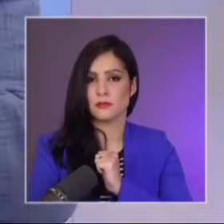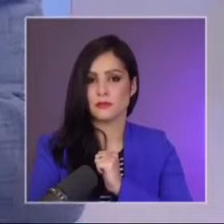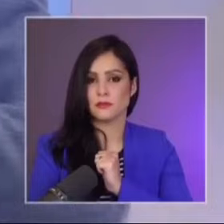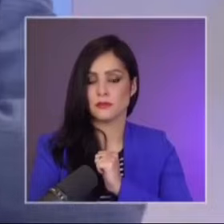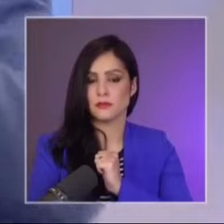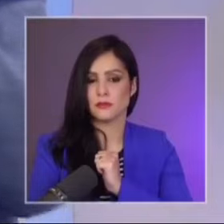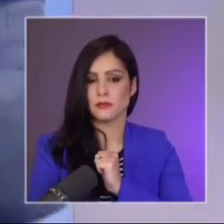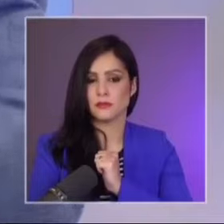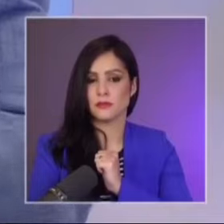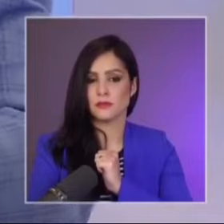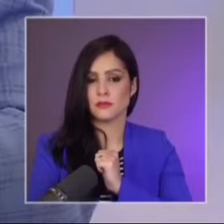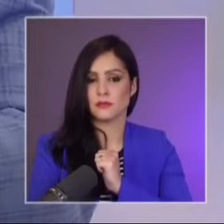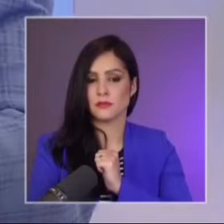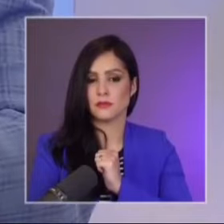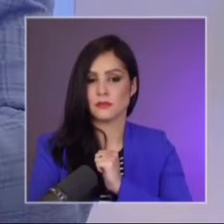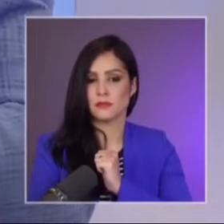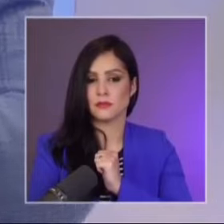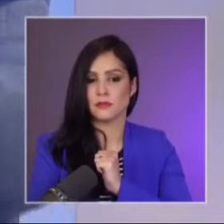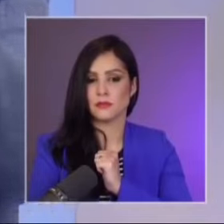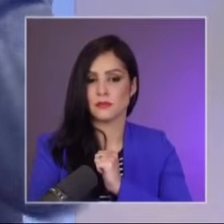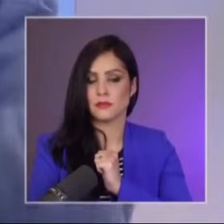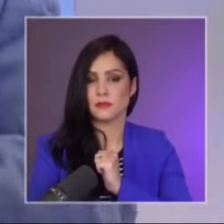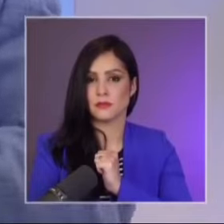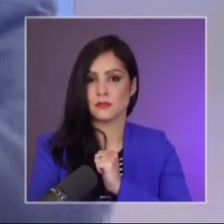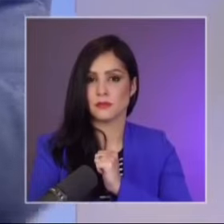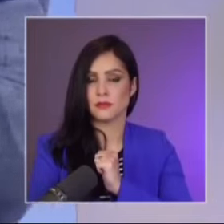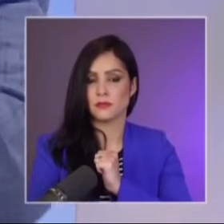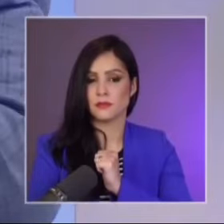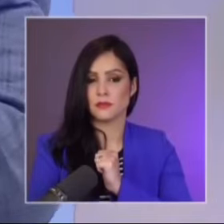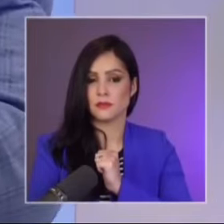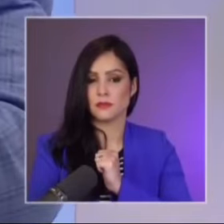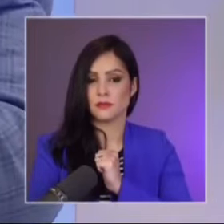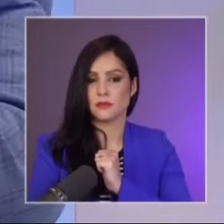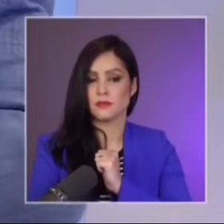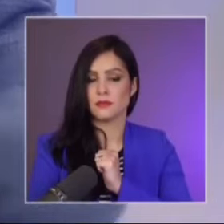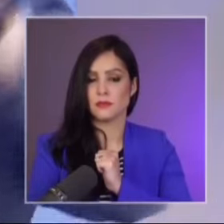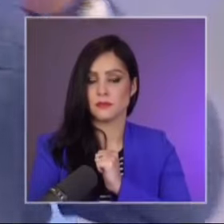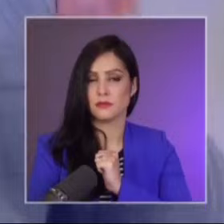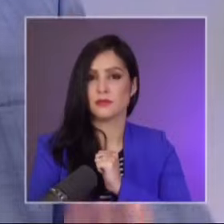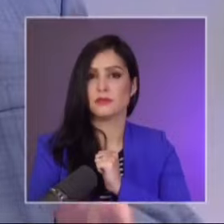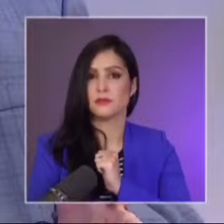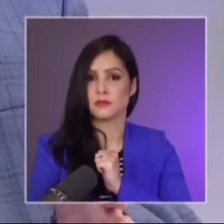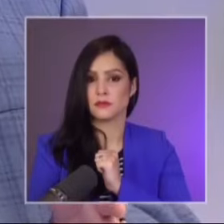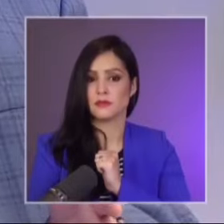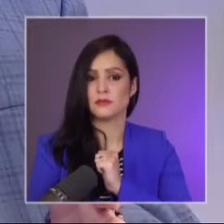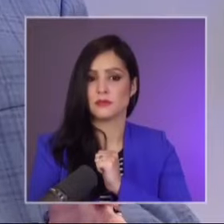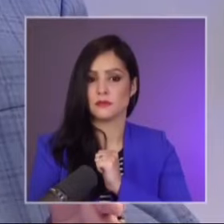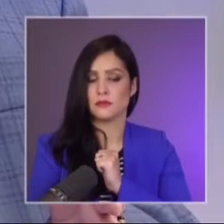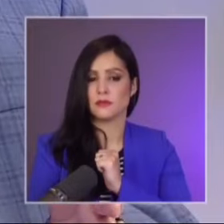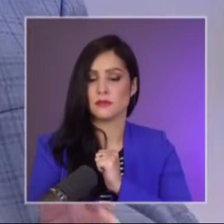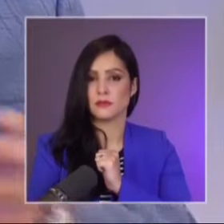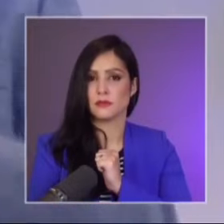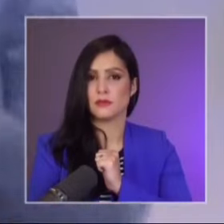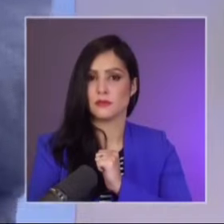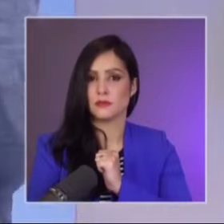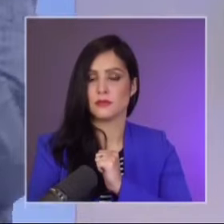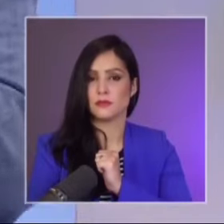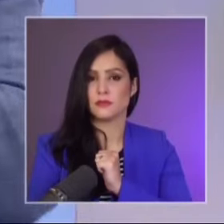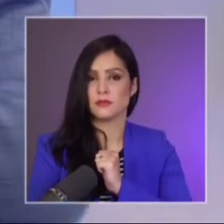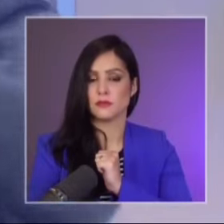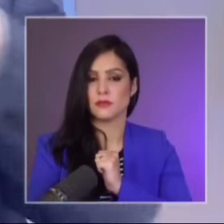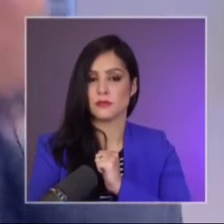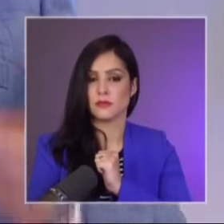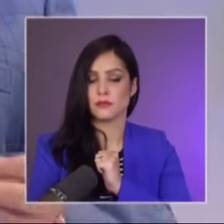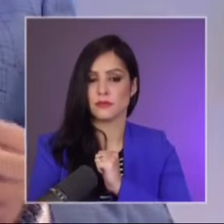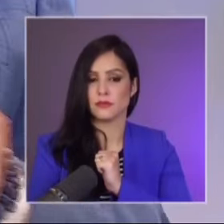y que obtuvo títulos igual y que fueron anulados una acción en el 2009 anulados los títulos que se hizo expedir por la misma